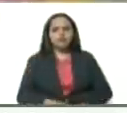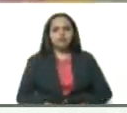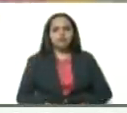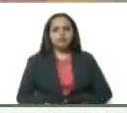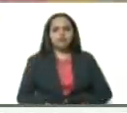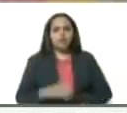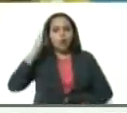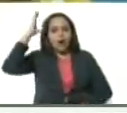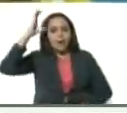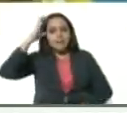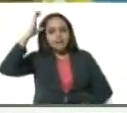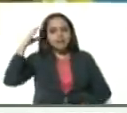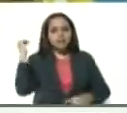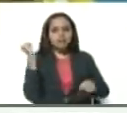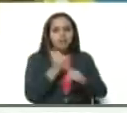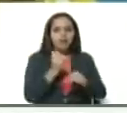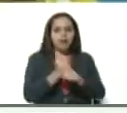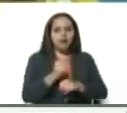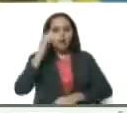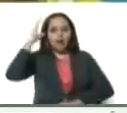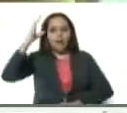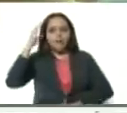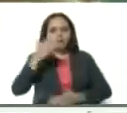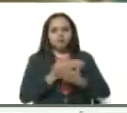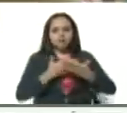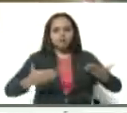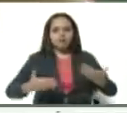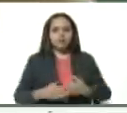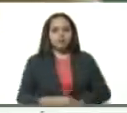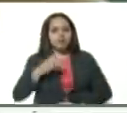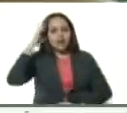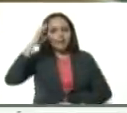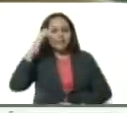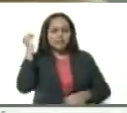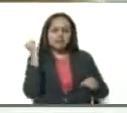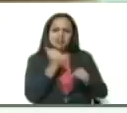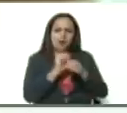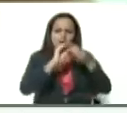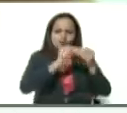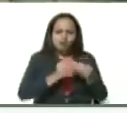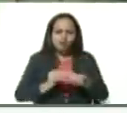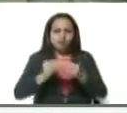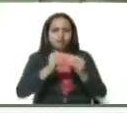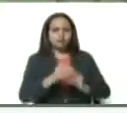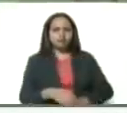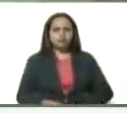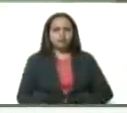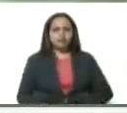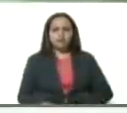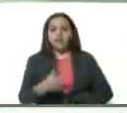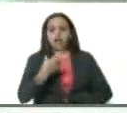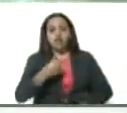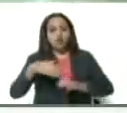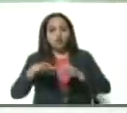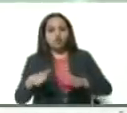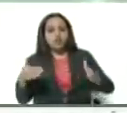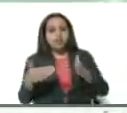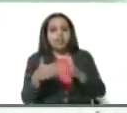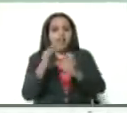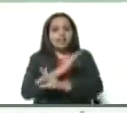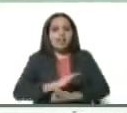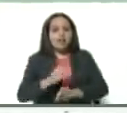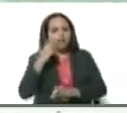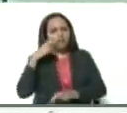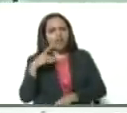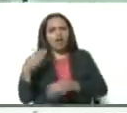con capacidad de trabajo, con capacidad de dedicación, con capacidad de obras, que no nos detiene nada. Miren toda la